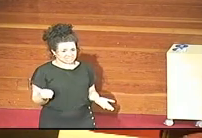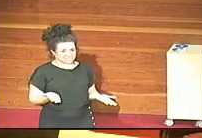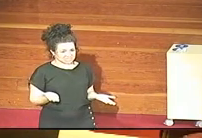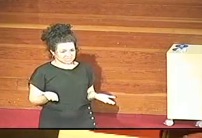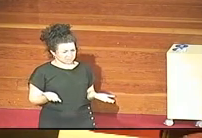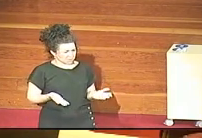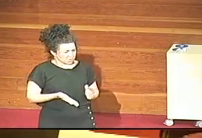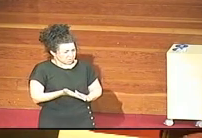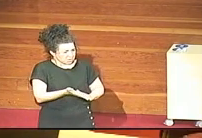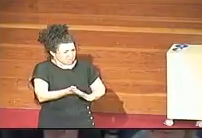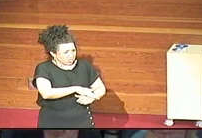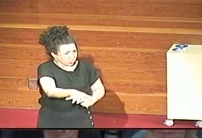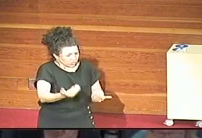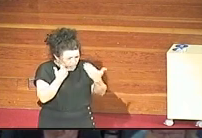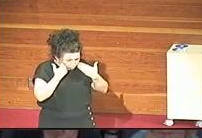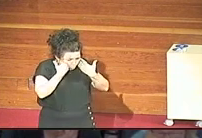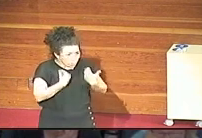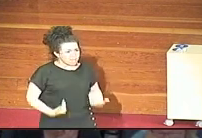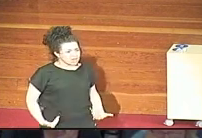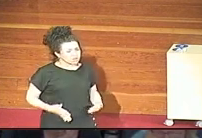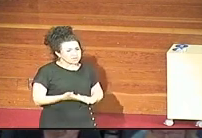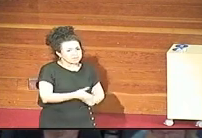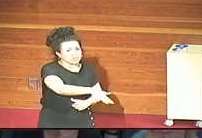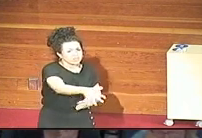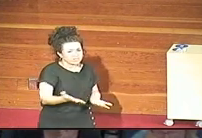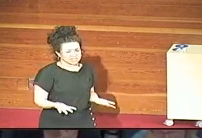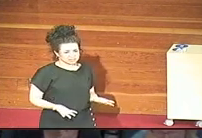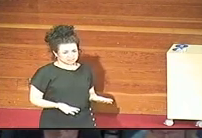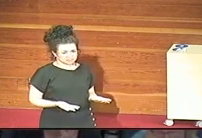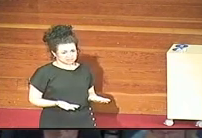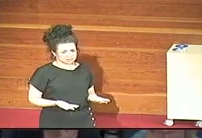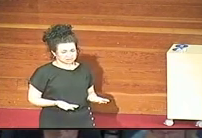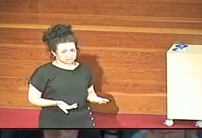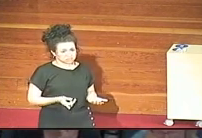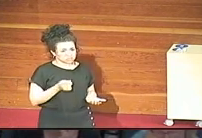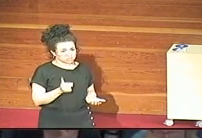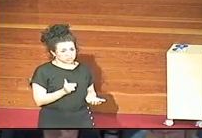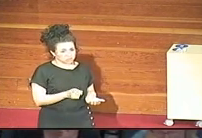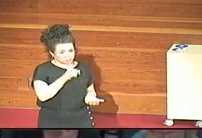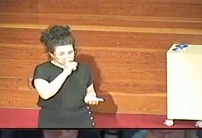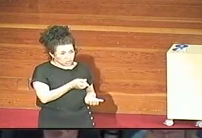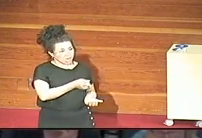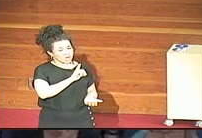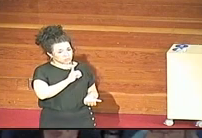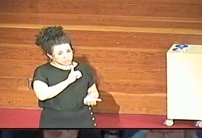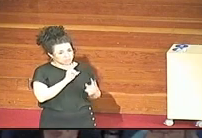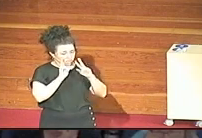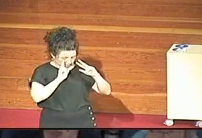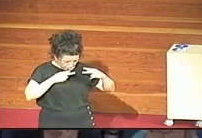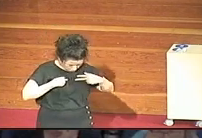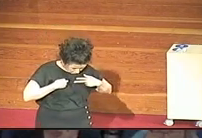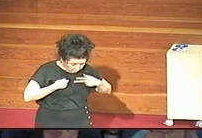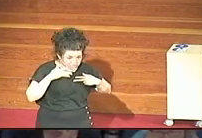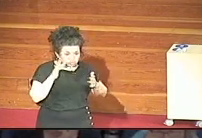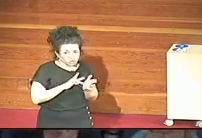especie humana a dónde vamos en todos los sentidos solamente nos acordamos de nosotros y nos miramos a nosotros cuando lo